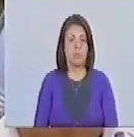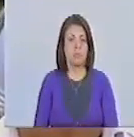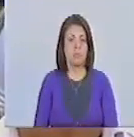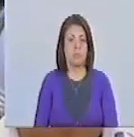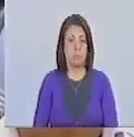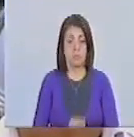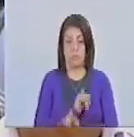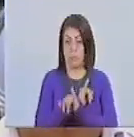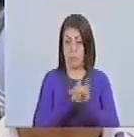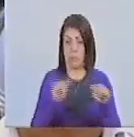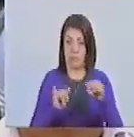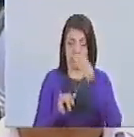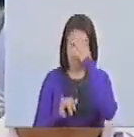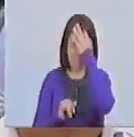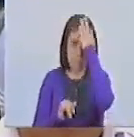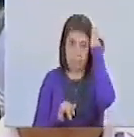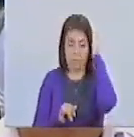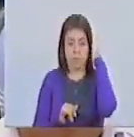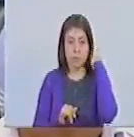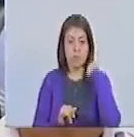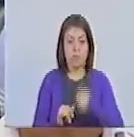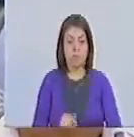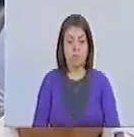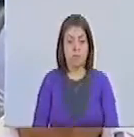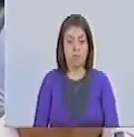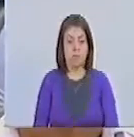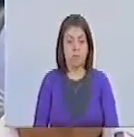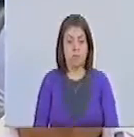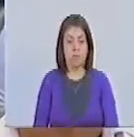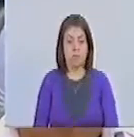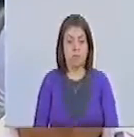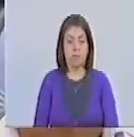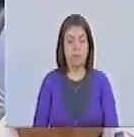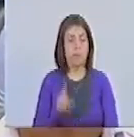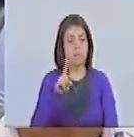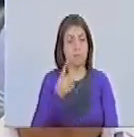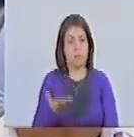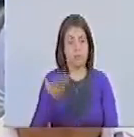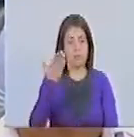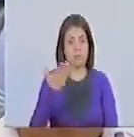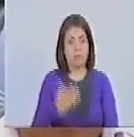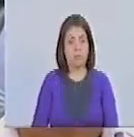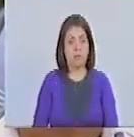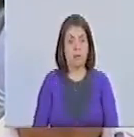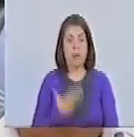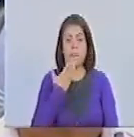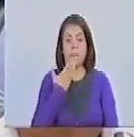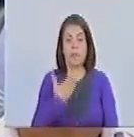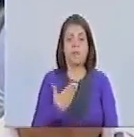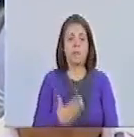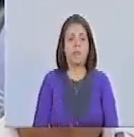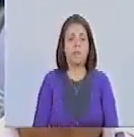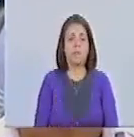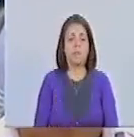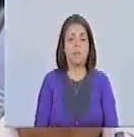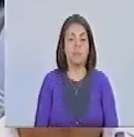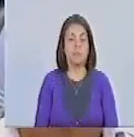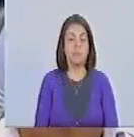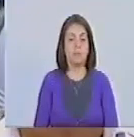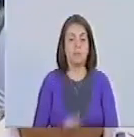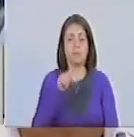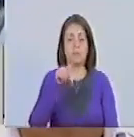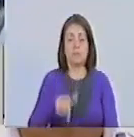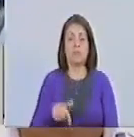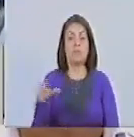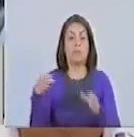Para concluir, no menos que solicitar a este